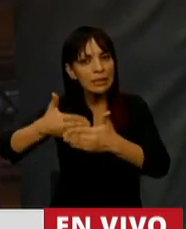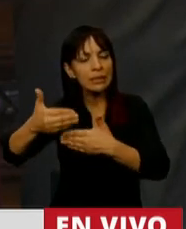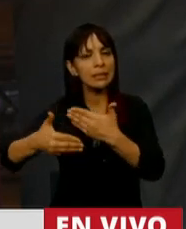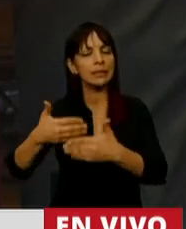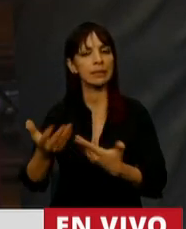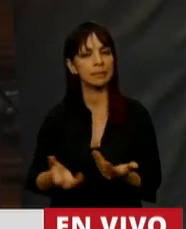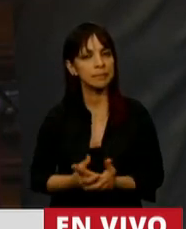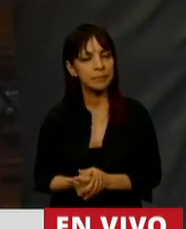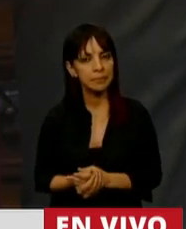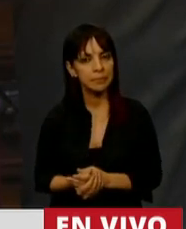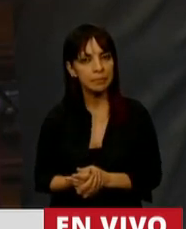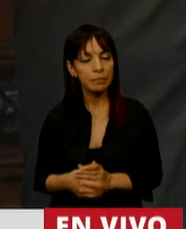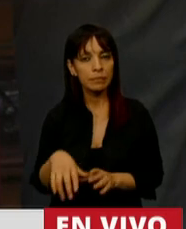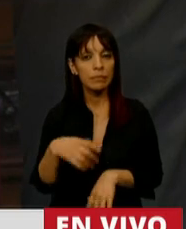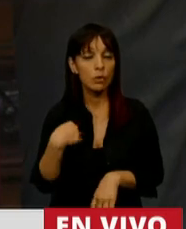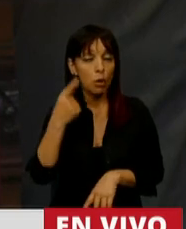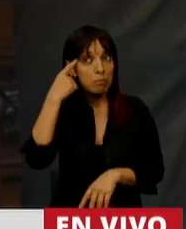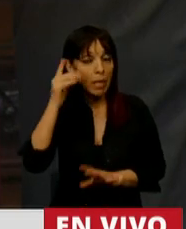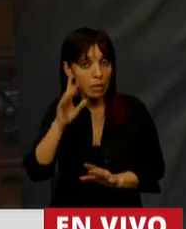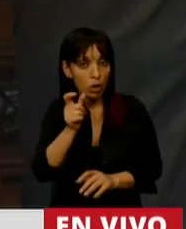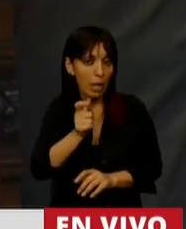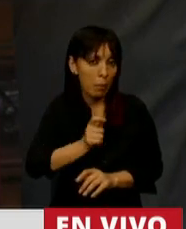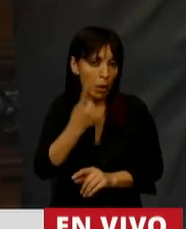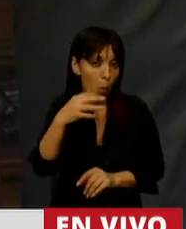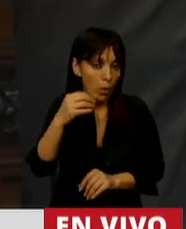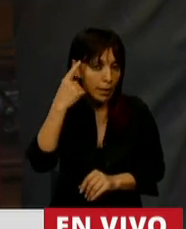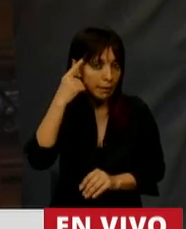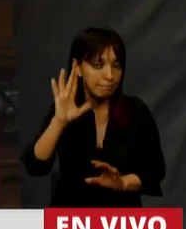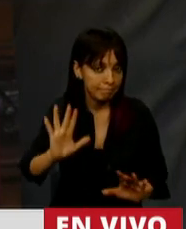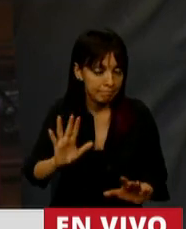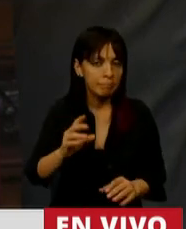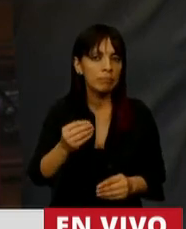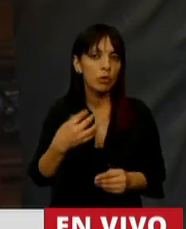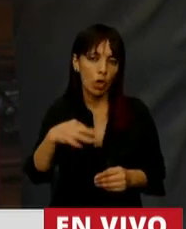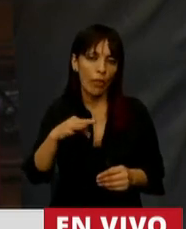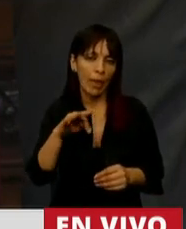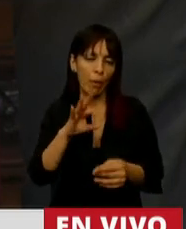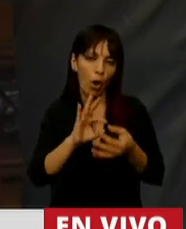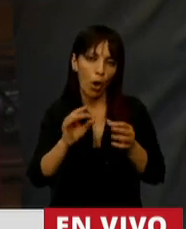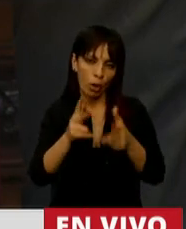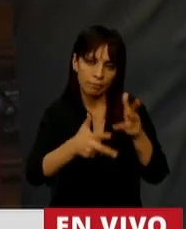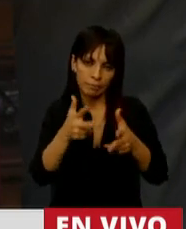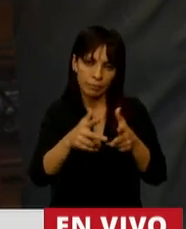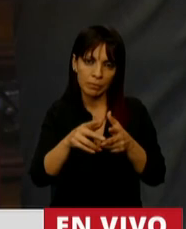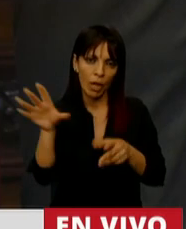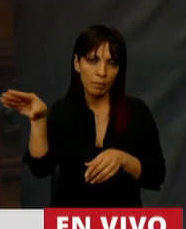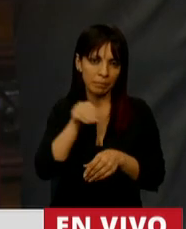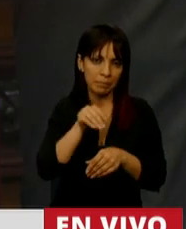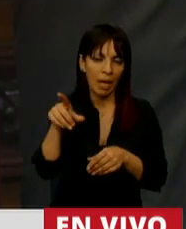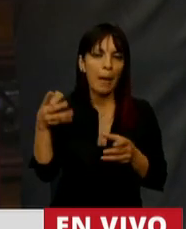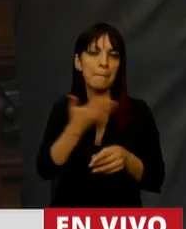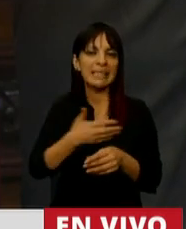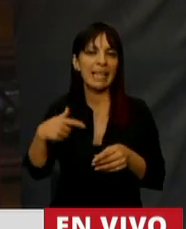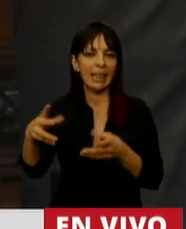funciones? La única respuesta que encuentro, señor presidente, y tengo que parafrasear al presidente de nuestro